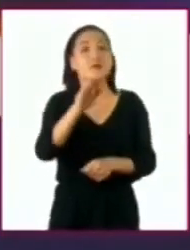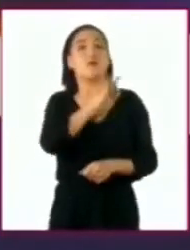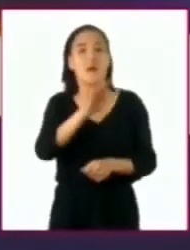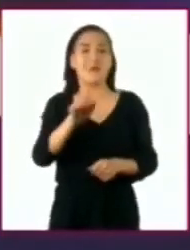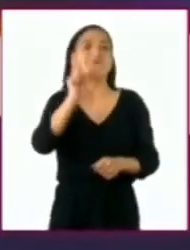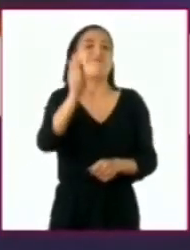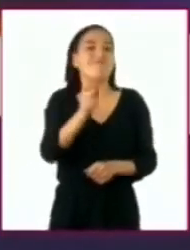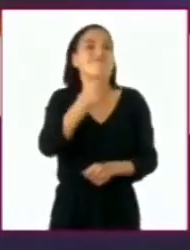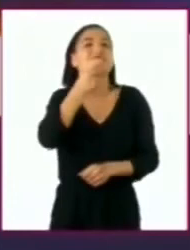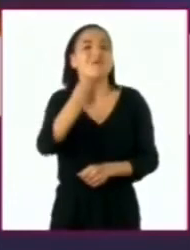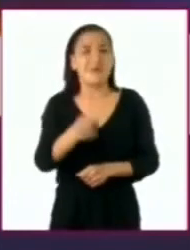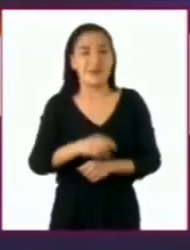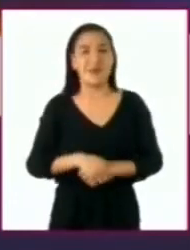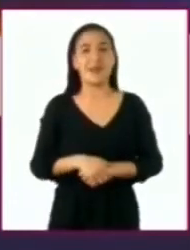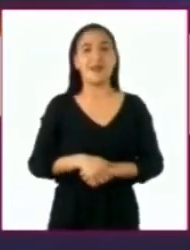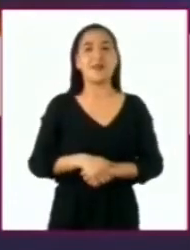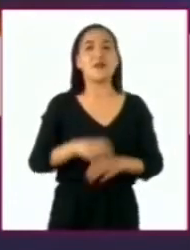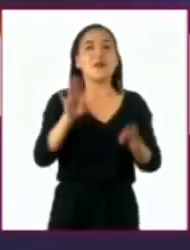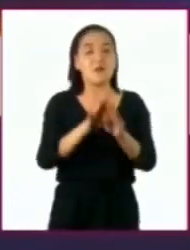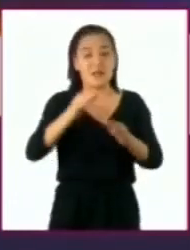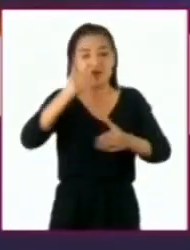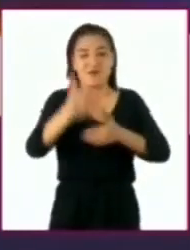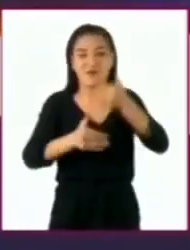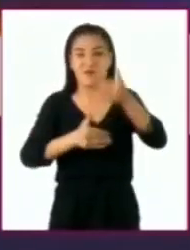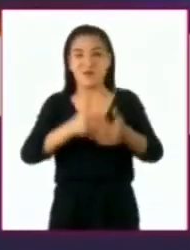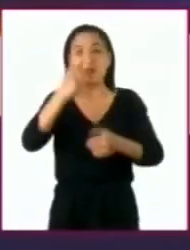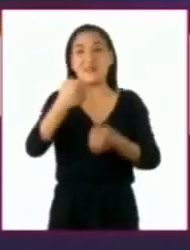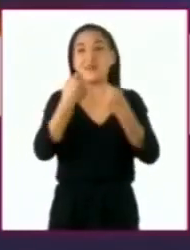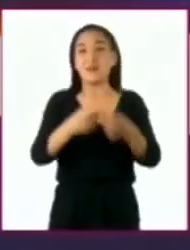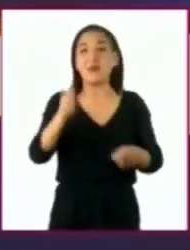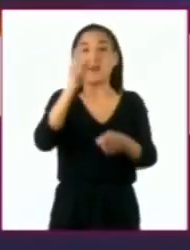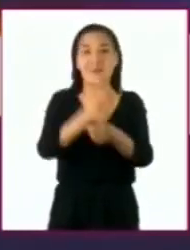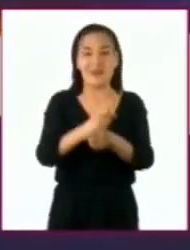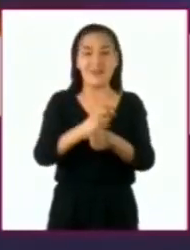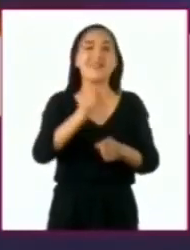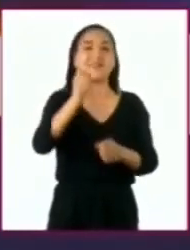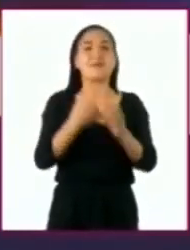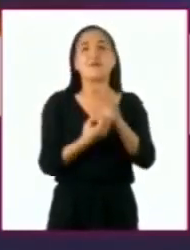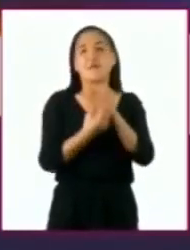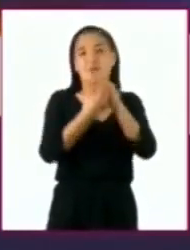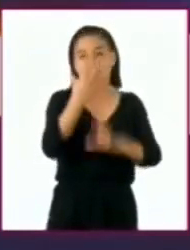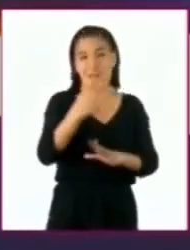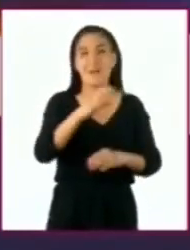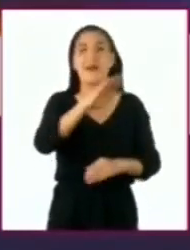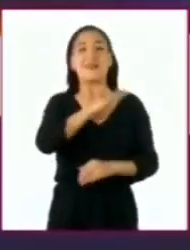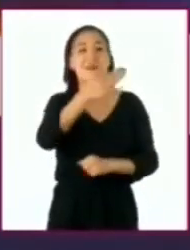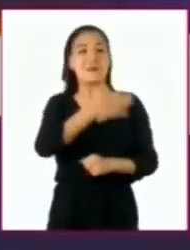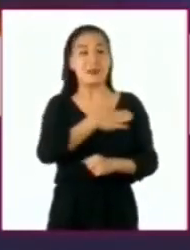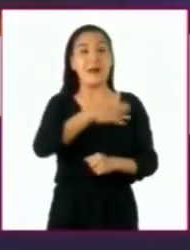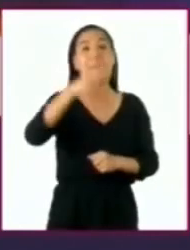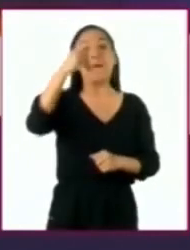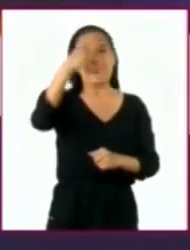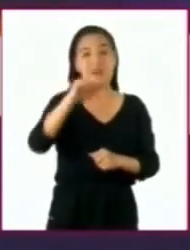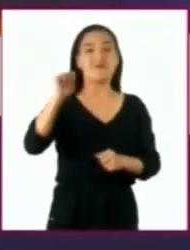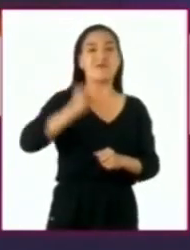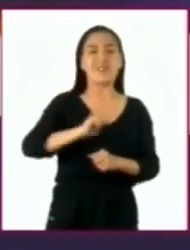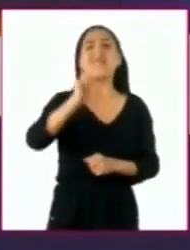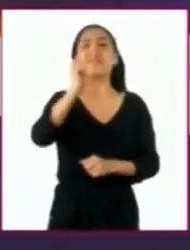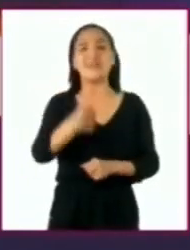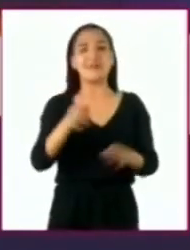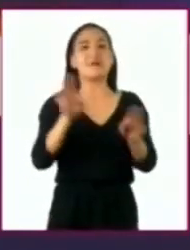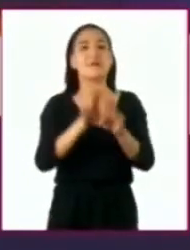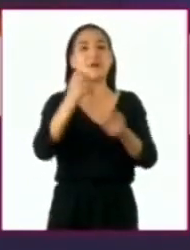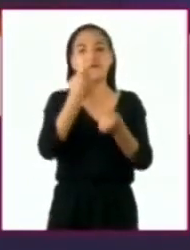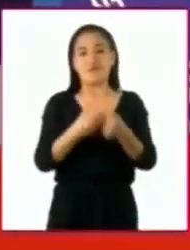afirmar que una continuidad de las sociedades de Nueva España y del México antiguo es que eran